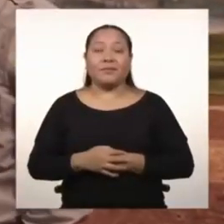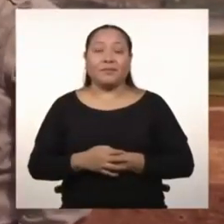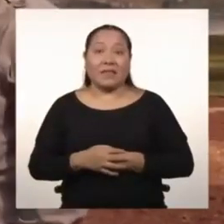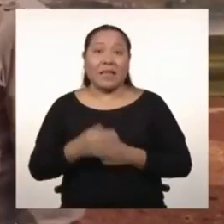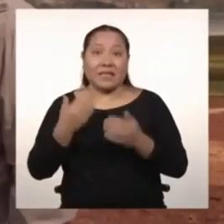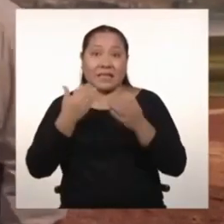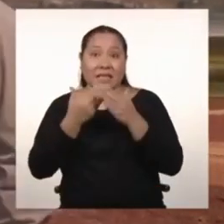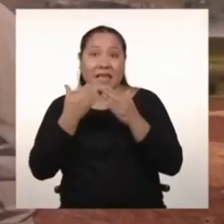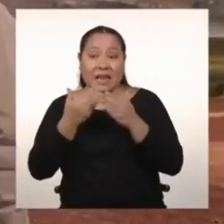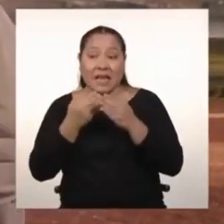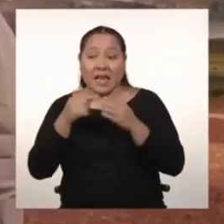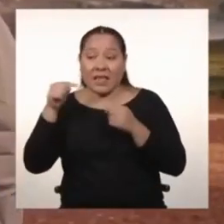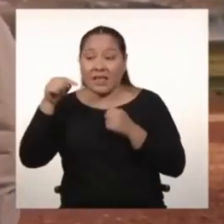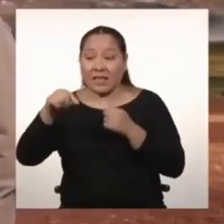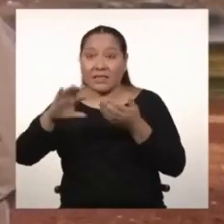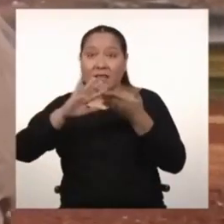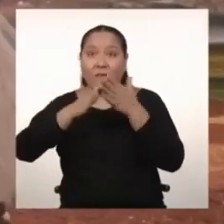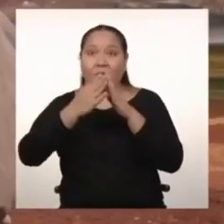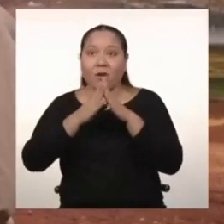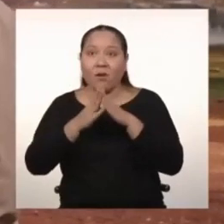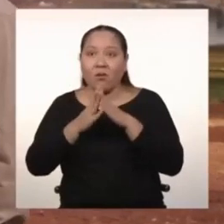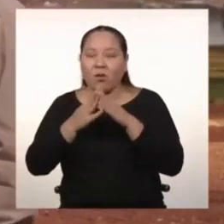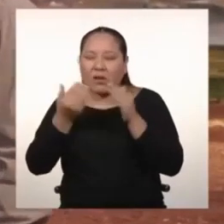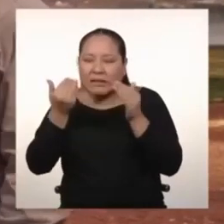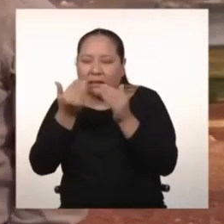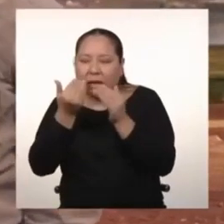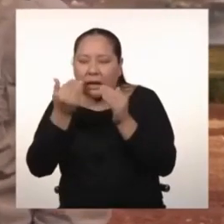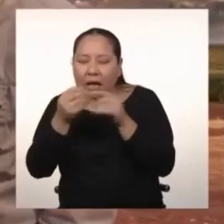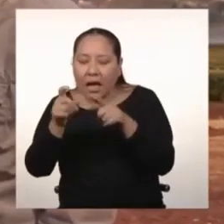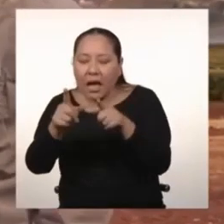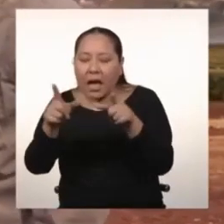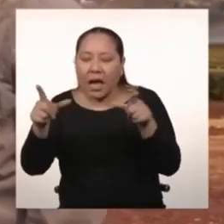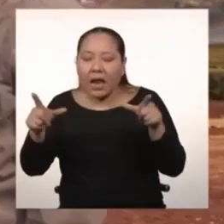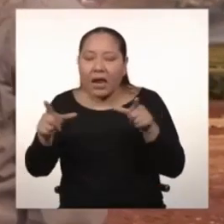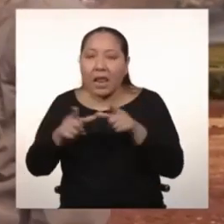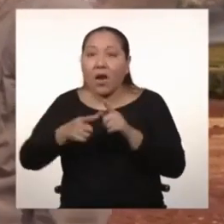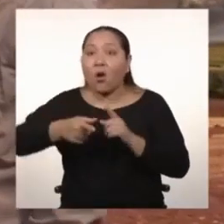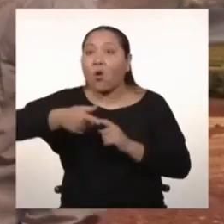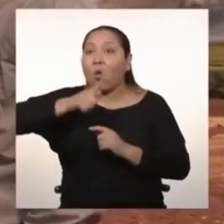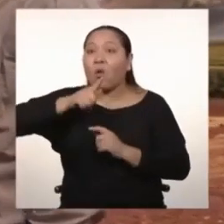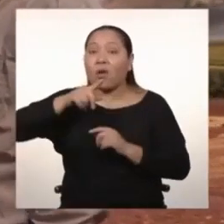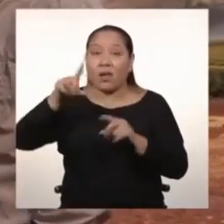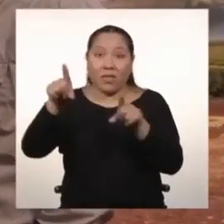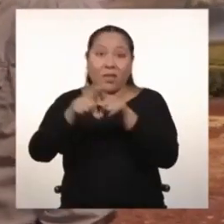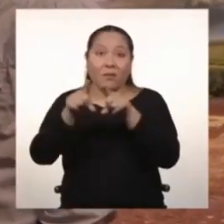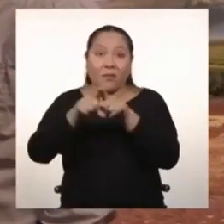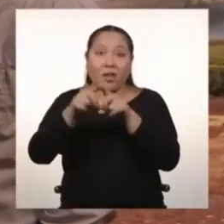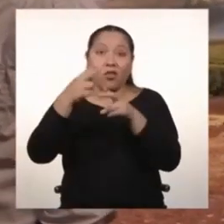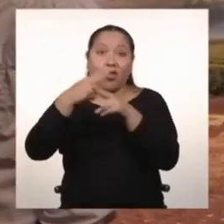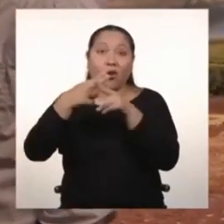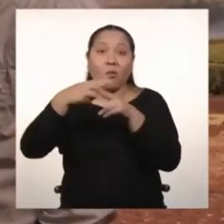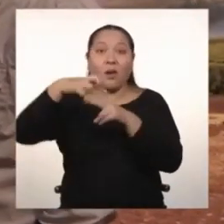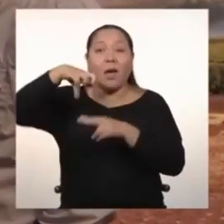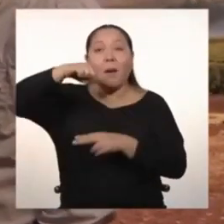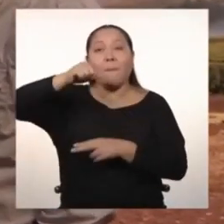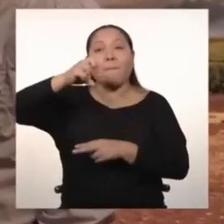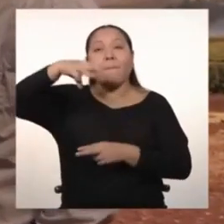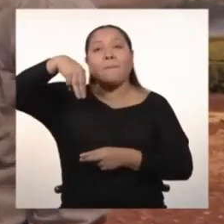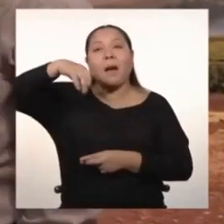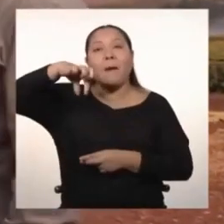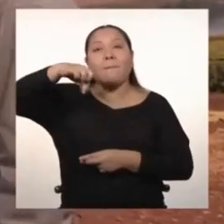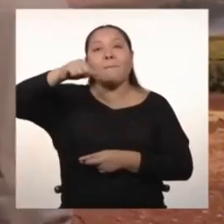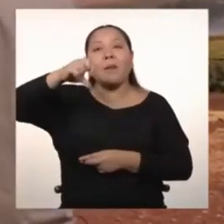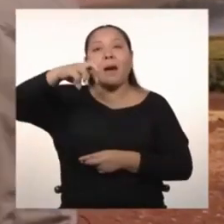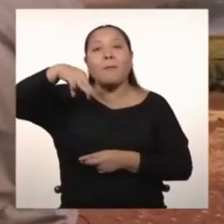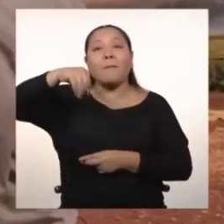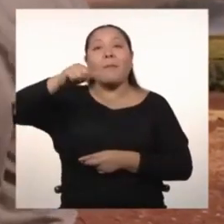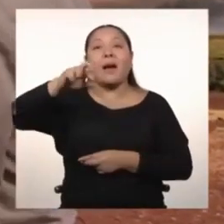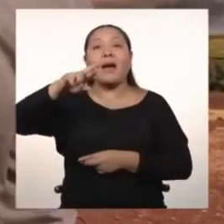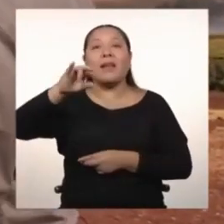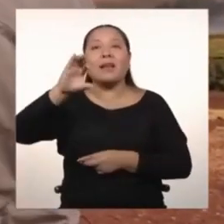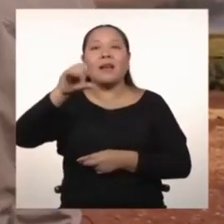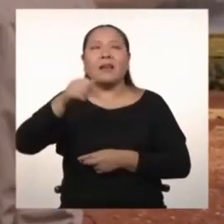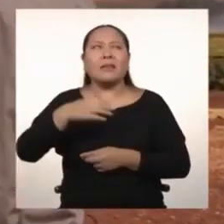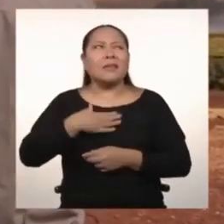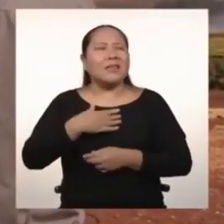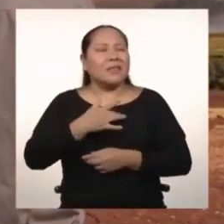Cerca del pueblo de Pampamarca está esta laguna, también del mismo nombre. ¿Saben qué me emociona? Me emociona saber que por